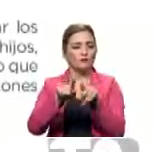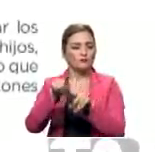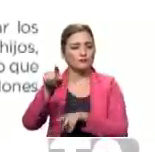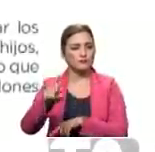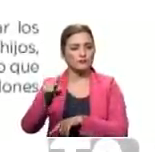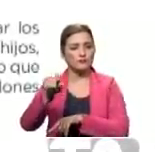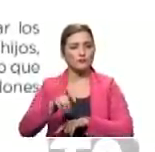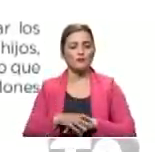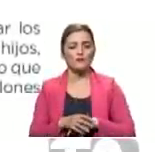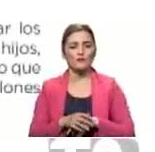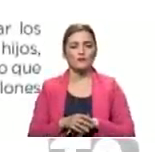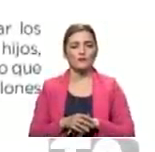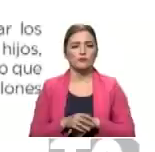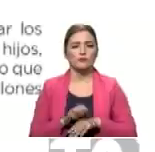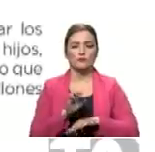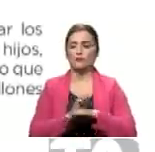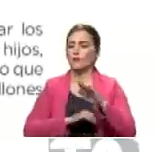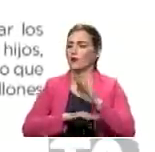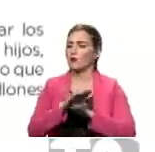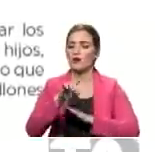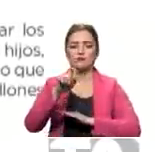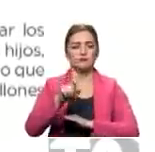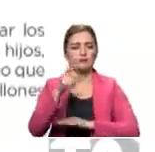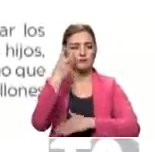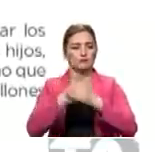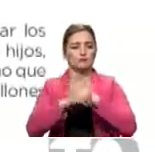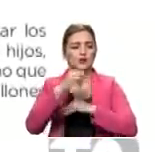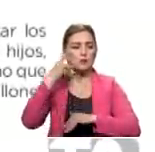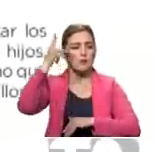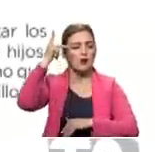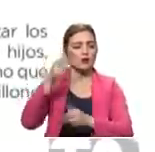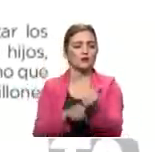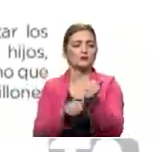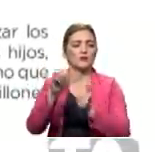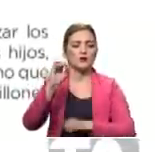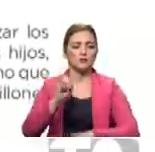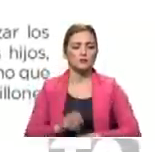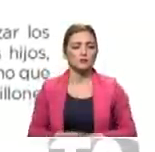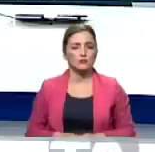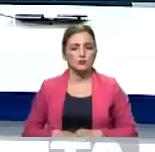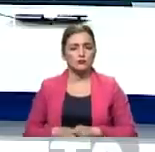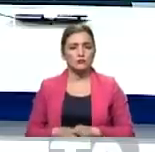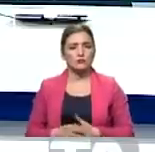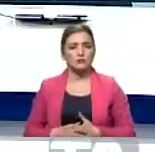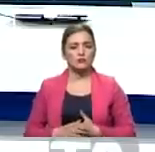necesarios por el bien mayor del Ecuador, por nuestros hijos, padres y hermanos.